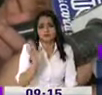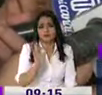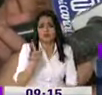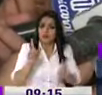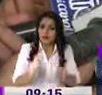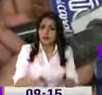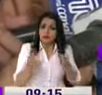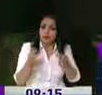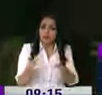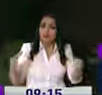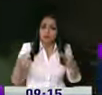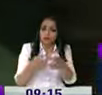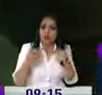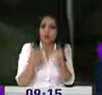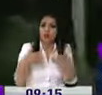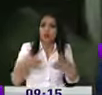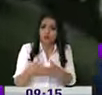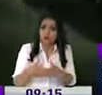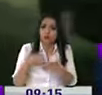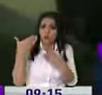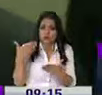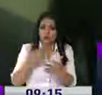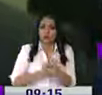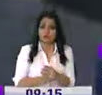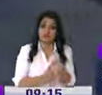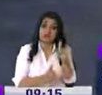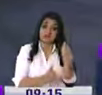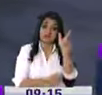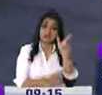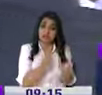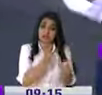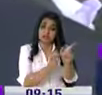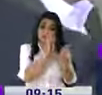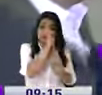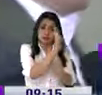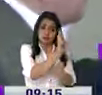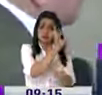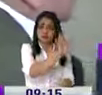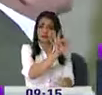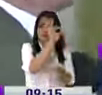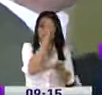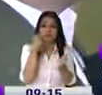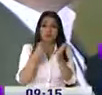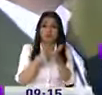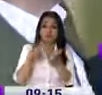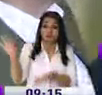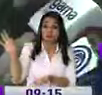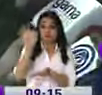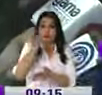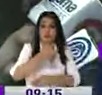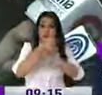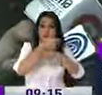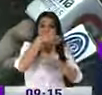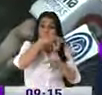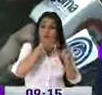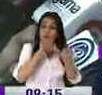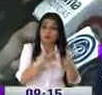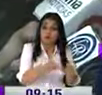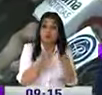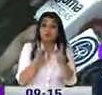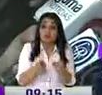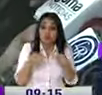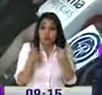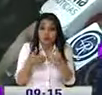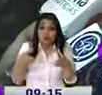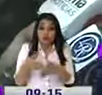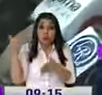hay que definir en el bloque. Y defienden que sea el pueblo quien dirima temas tan complejos como el de la reelección indefinida, aun cuando fue el mismo